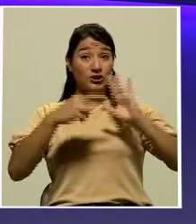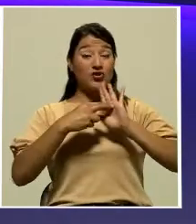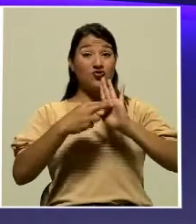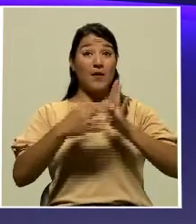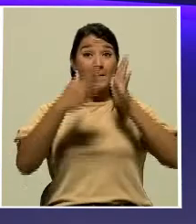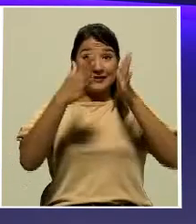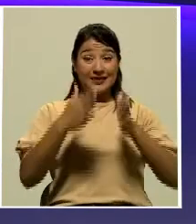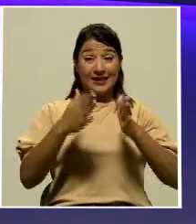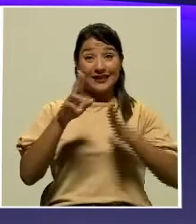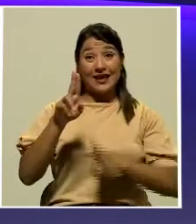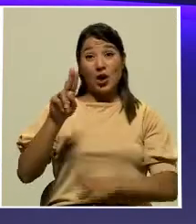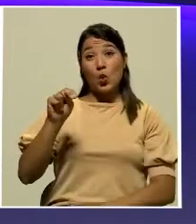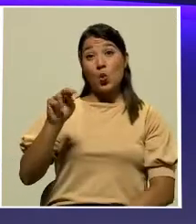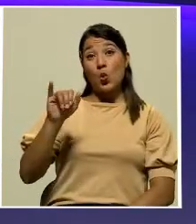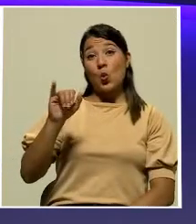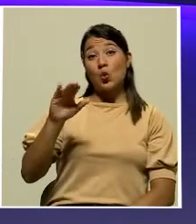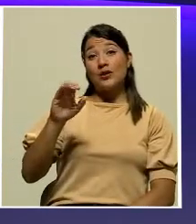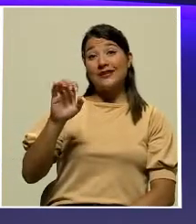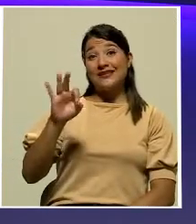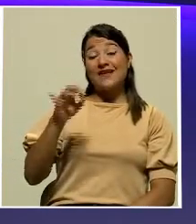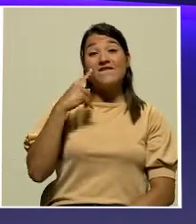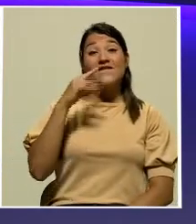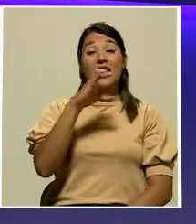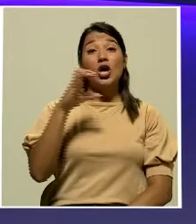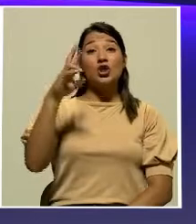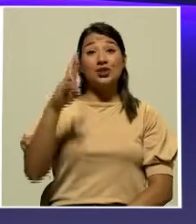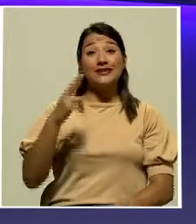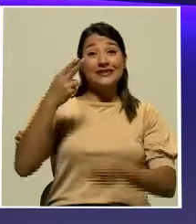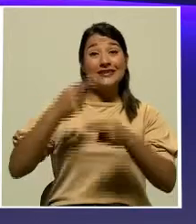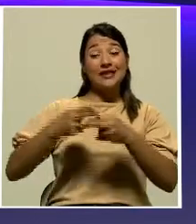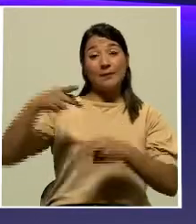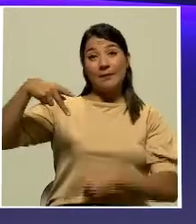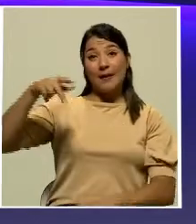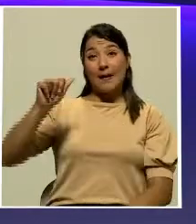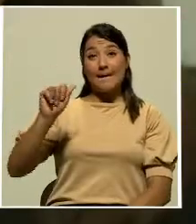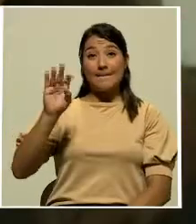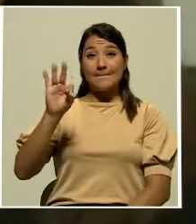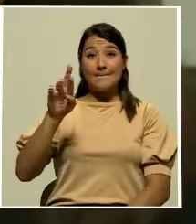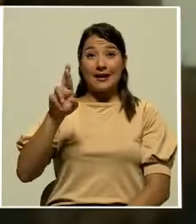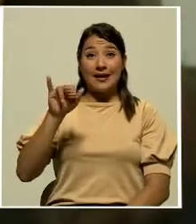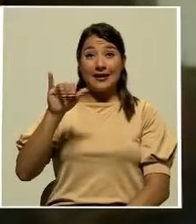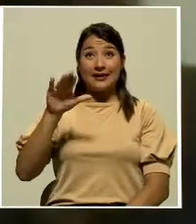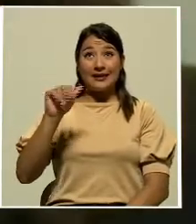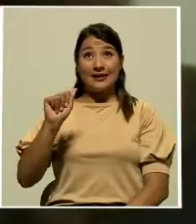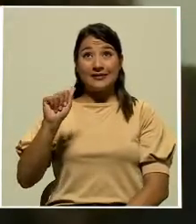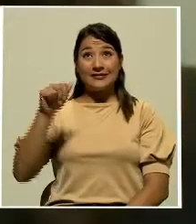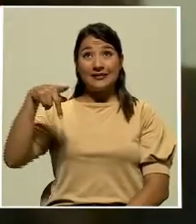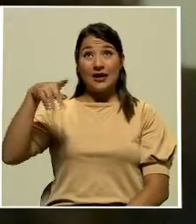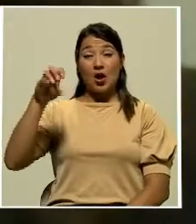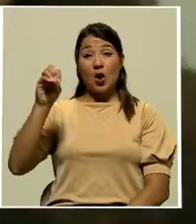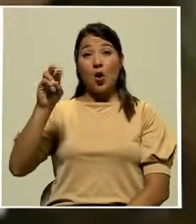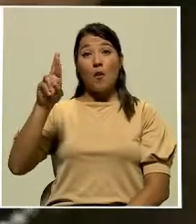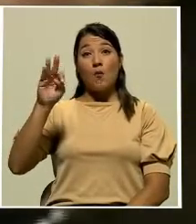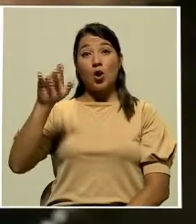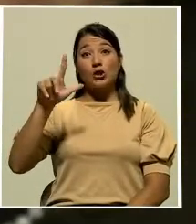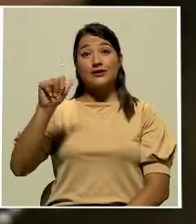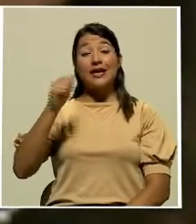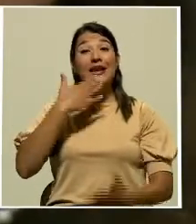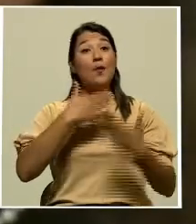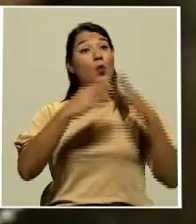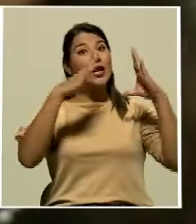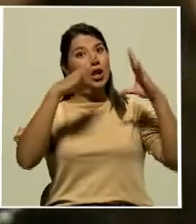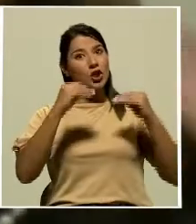representante de UNICEF para Costa Rica, Patricia Portela da Souza. Buenas noches, señora Portela da